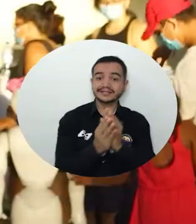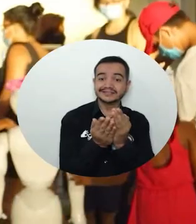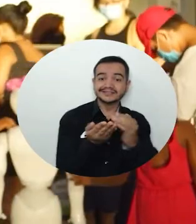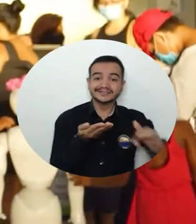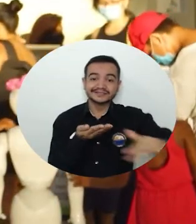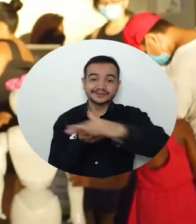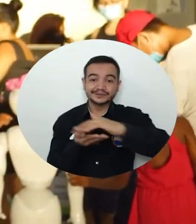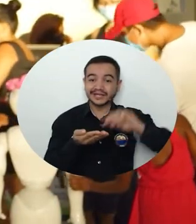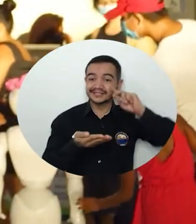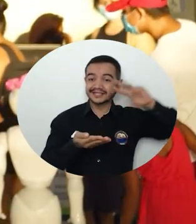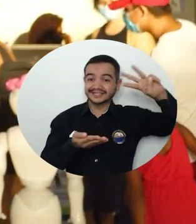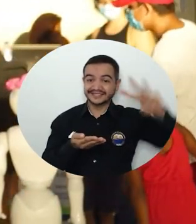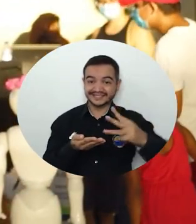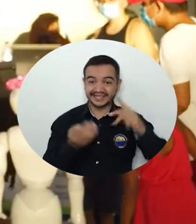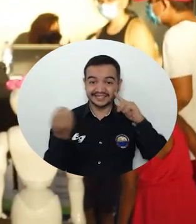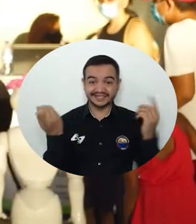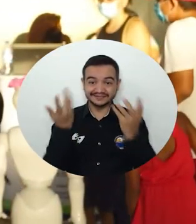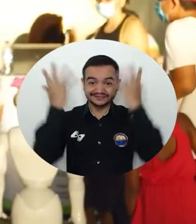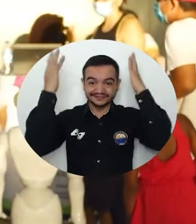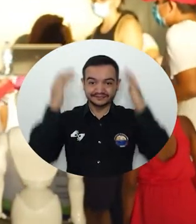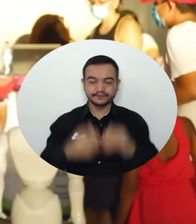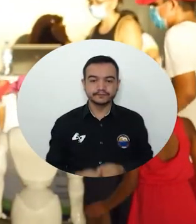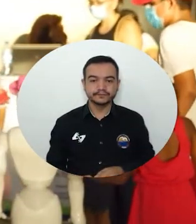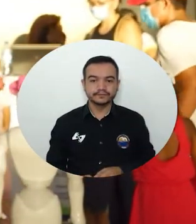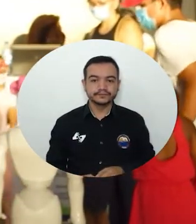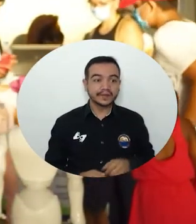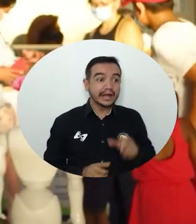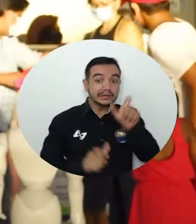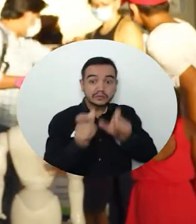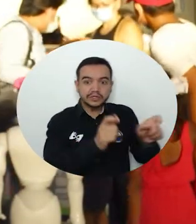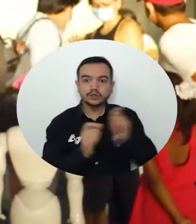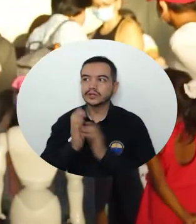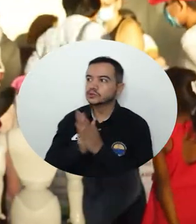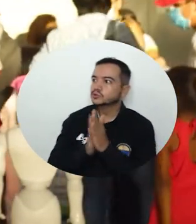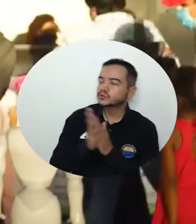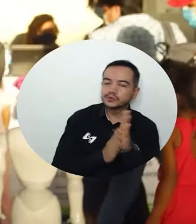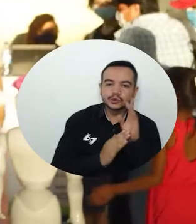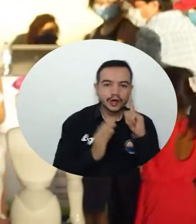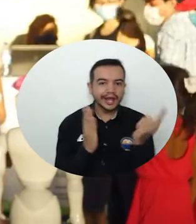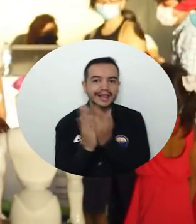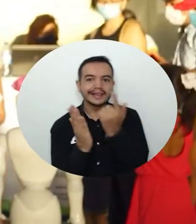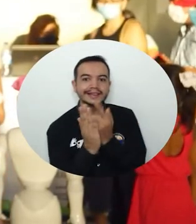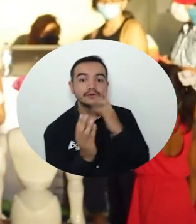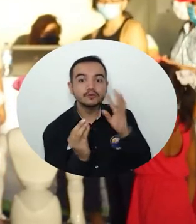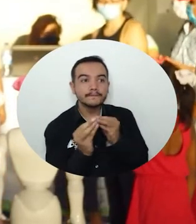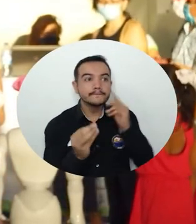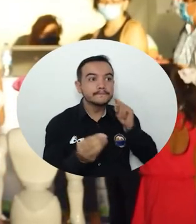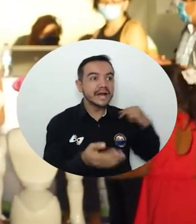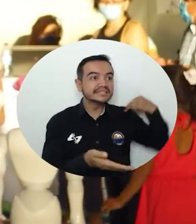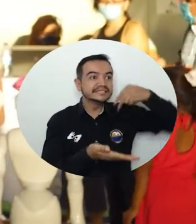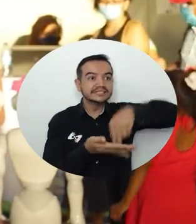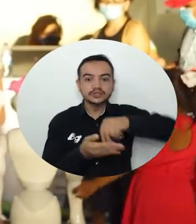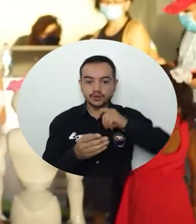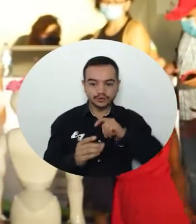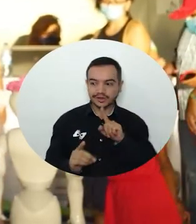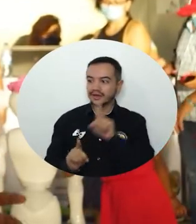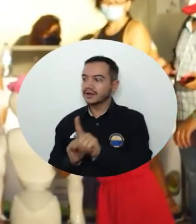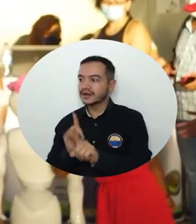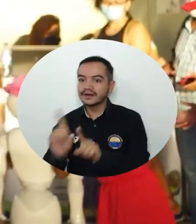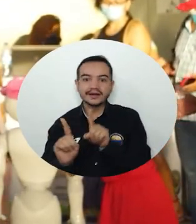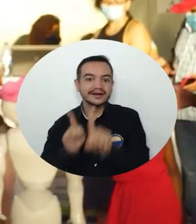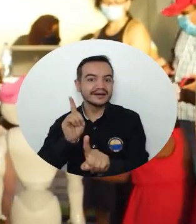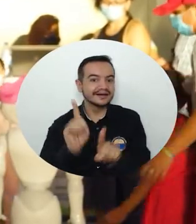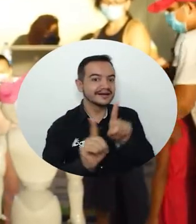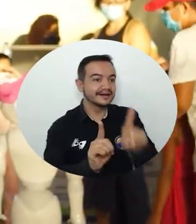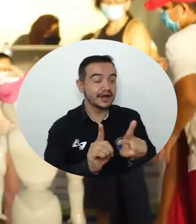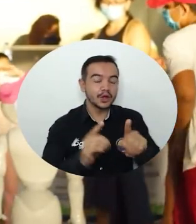Marta. Expectantes por encontrar a sus autores y libros favoritos, los asistentes a la FILSMAR recorrieron cada stand dispuesto y celebraron